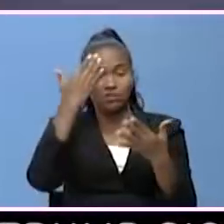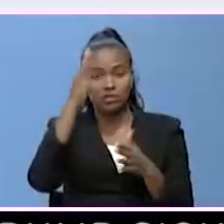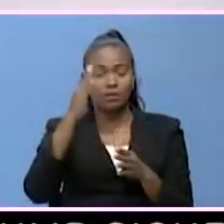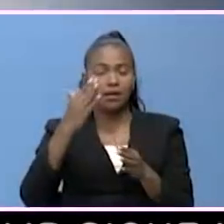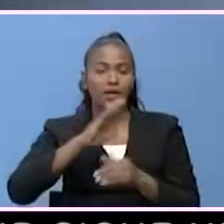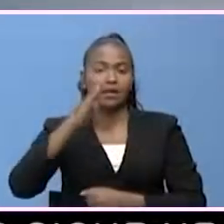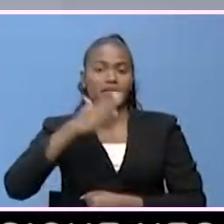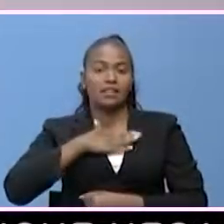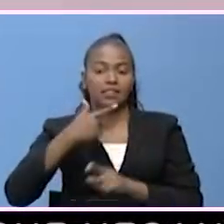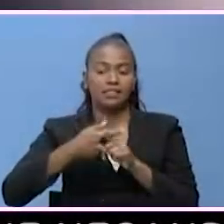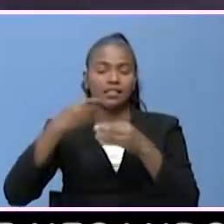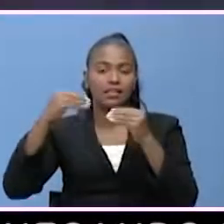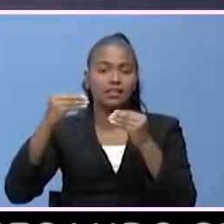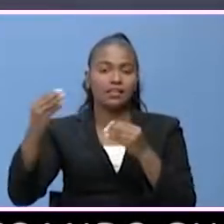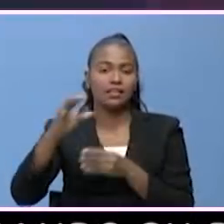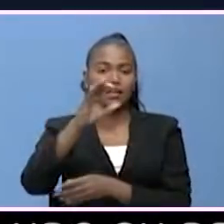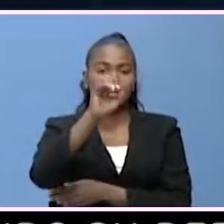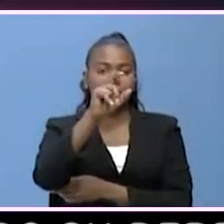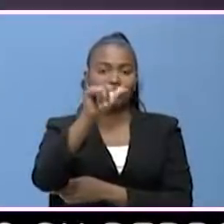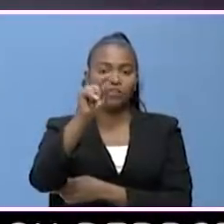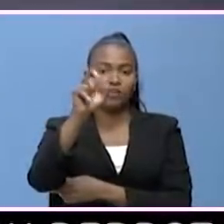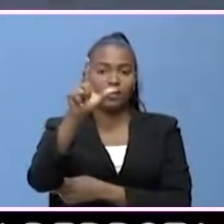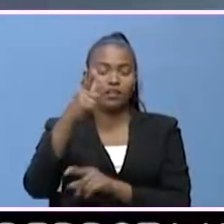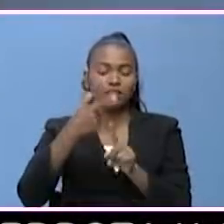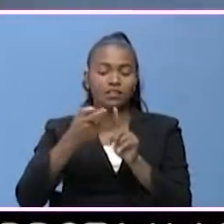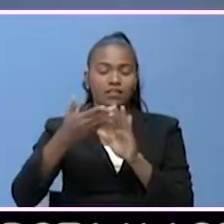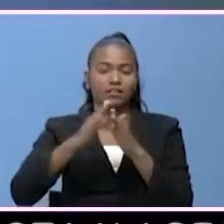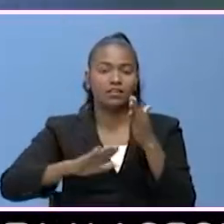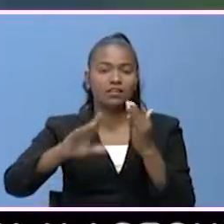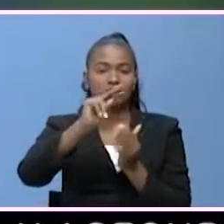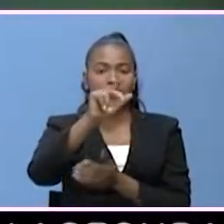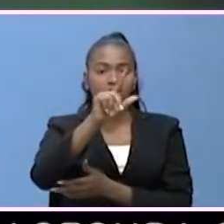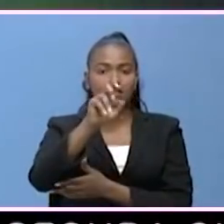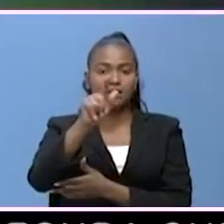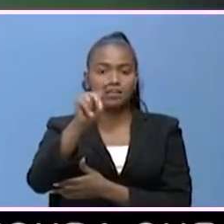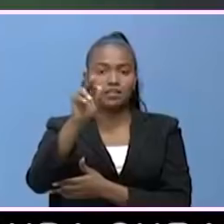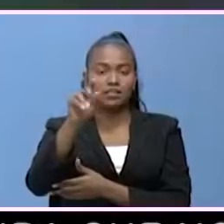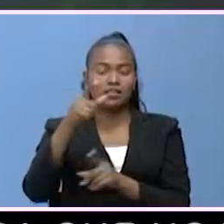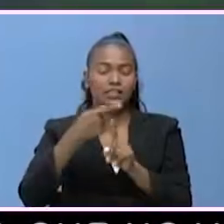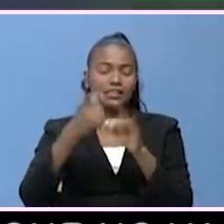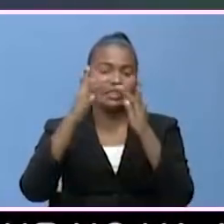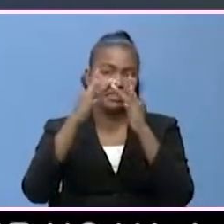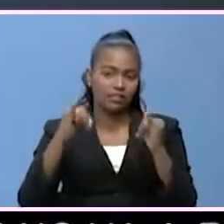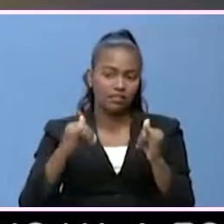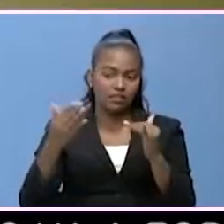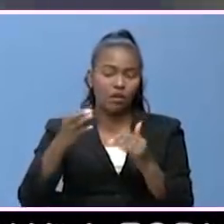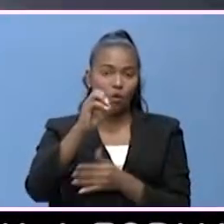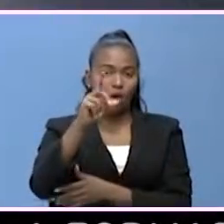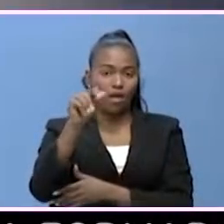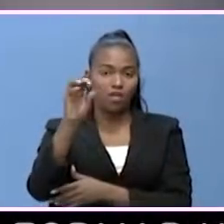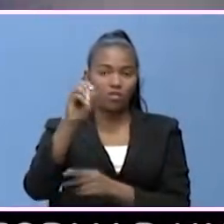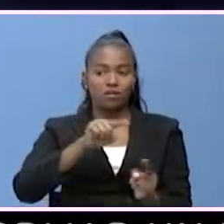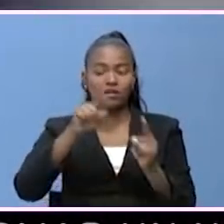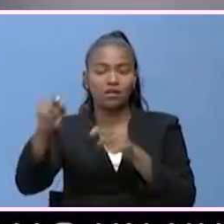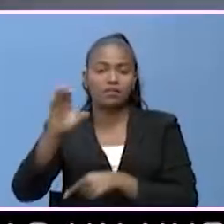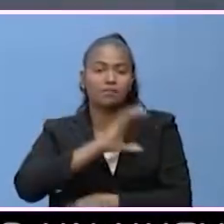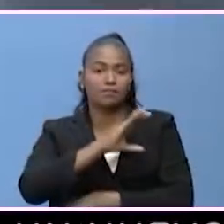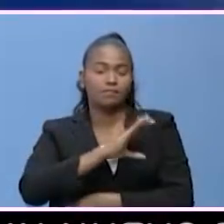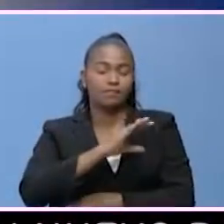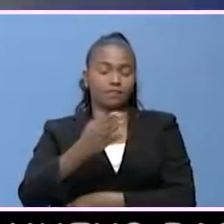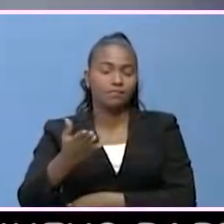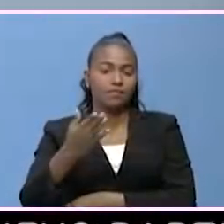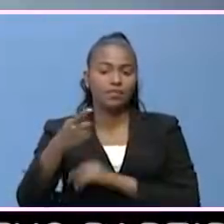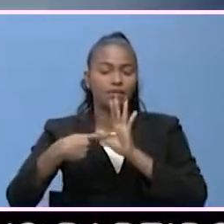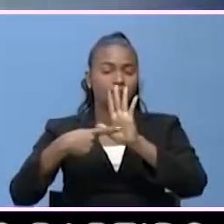propiedad de Comercial Cristóbal, ubicado en el sector Nazaret de Higüey. Ogando Montero acudió al destacamento de la policía